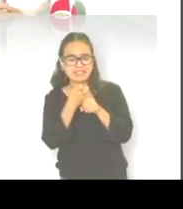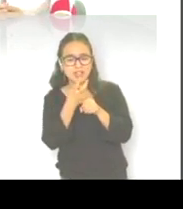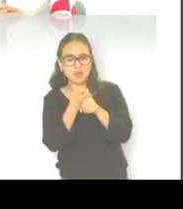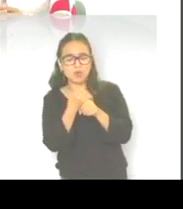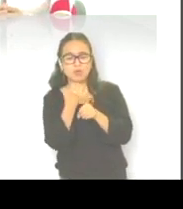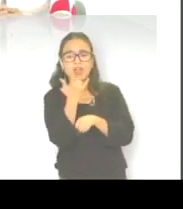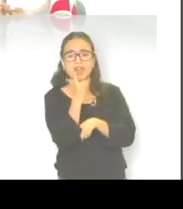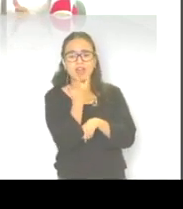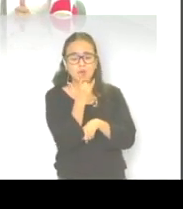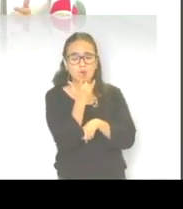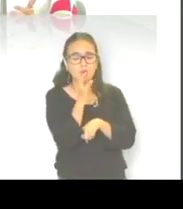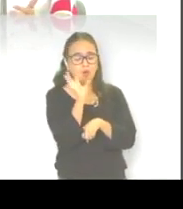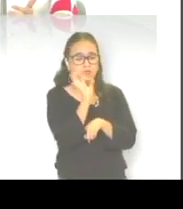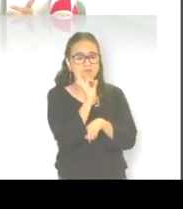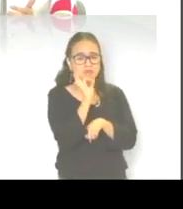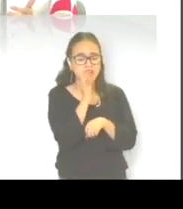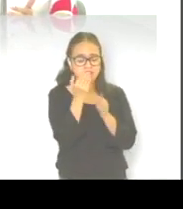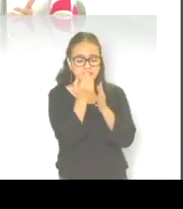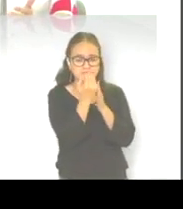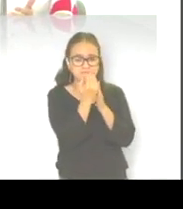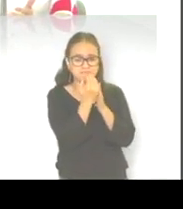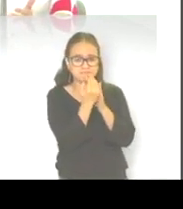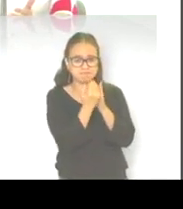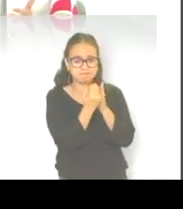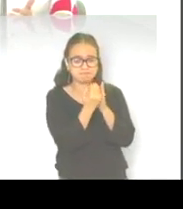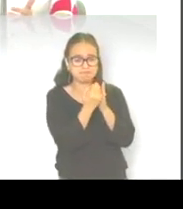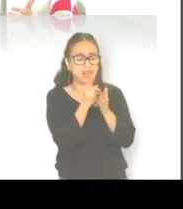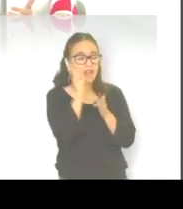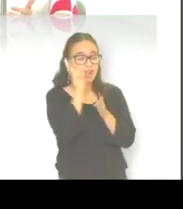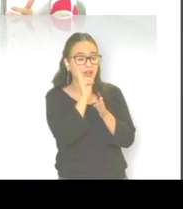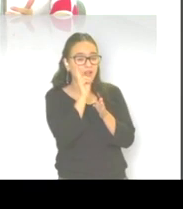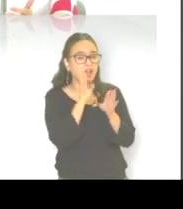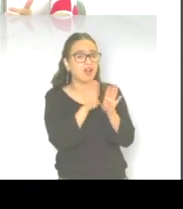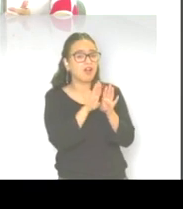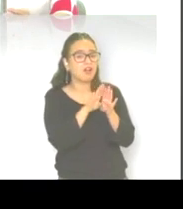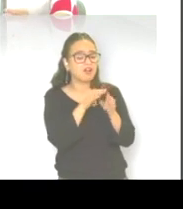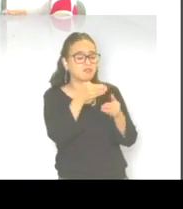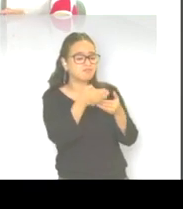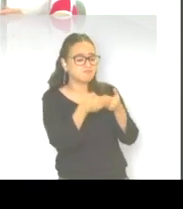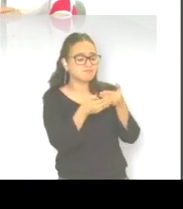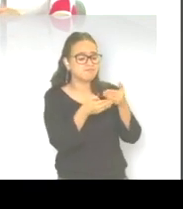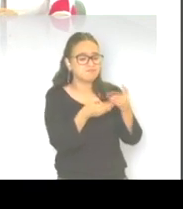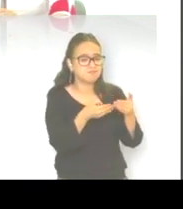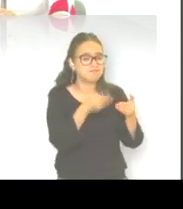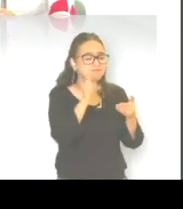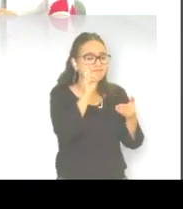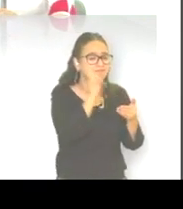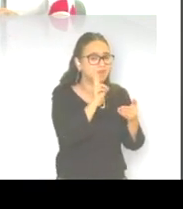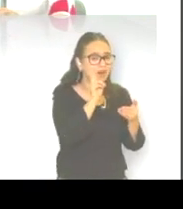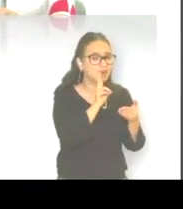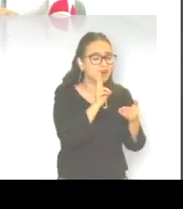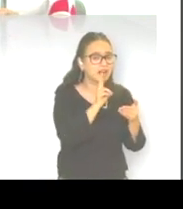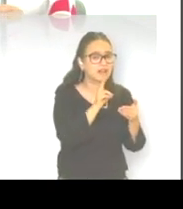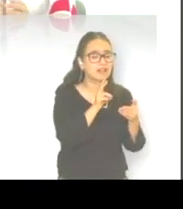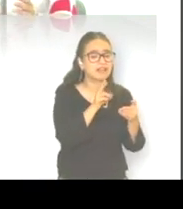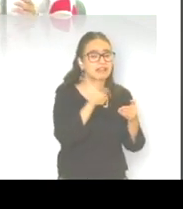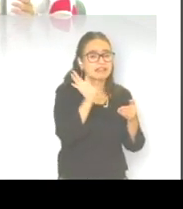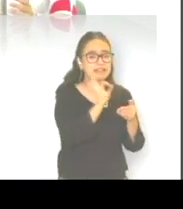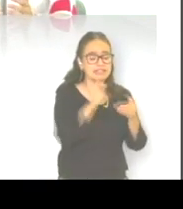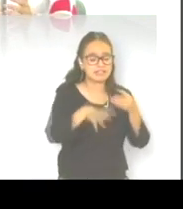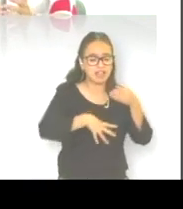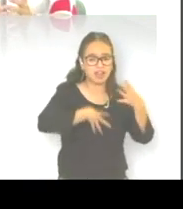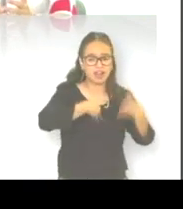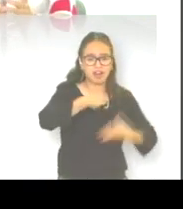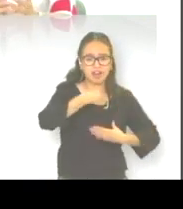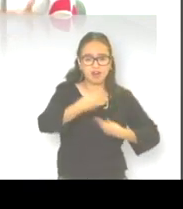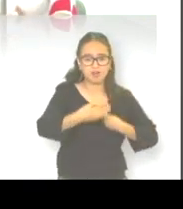de julio aproximadamente. Estaremos, si vamos avanzando de esta manera, estaremos ya bajando de este nivel de contagios,